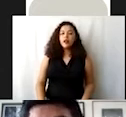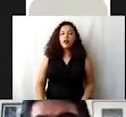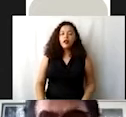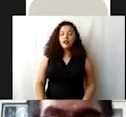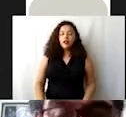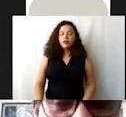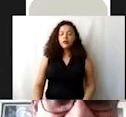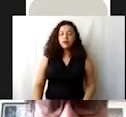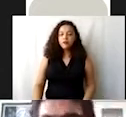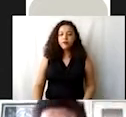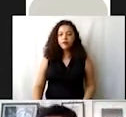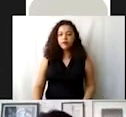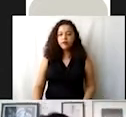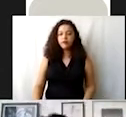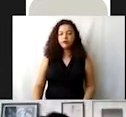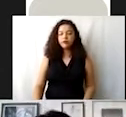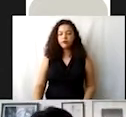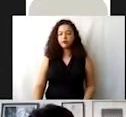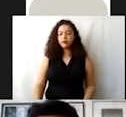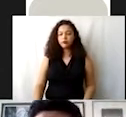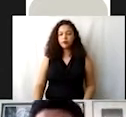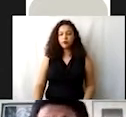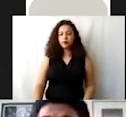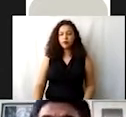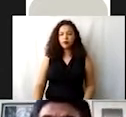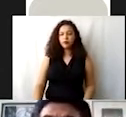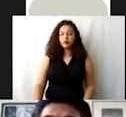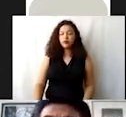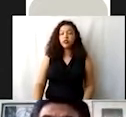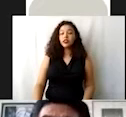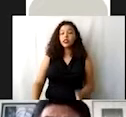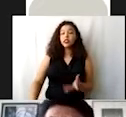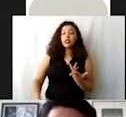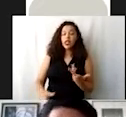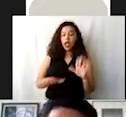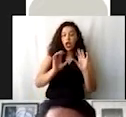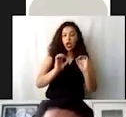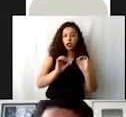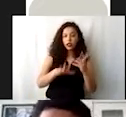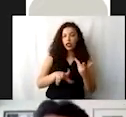Vamos a pensar que hacemos un cambio de domicilio,